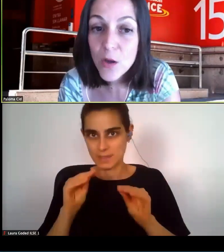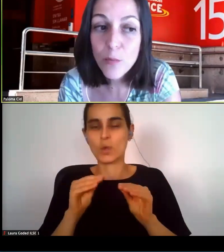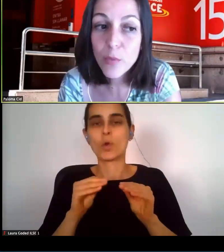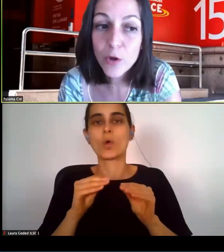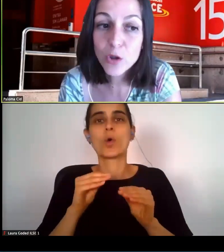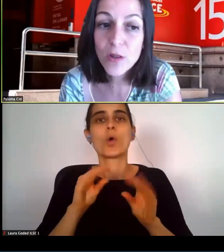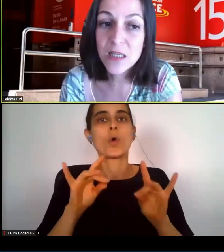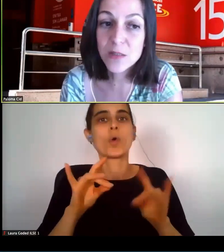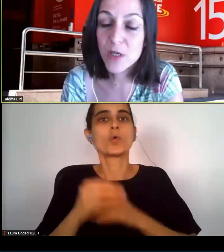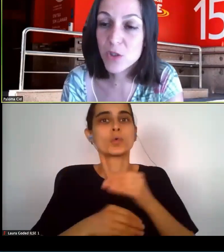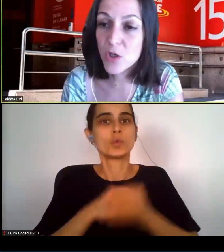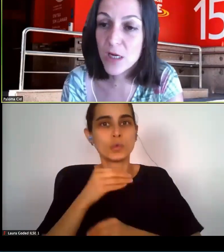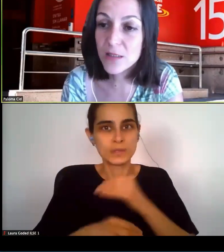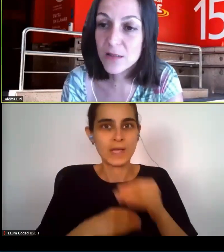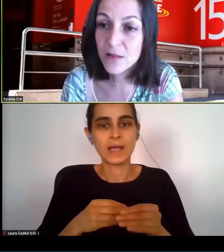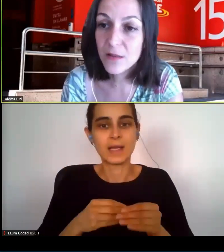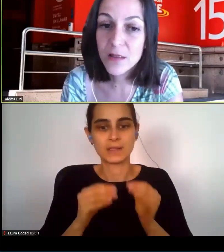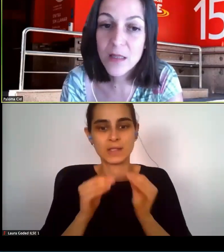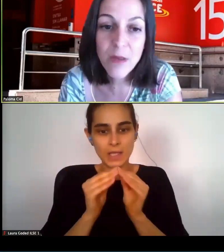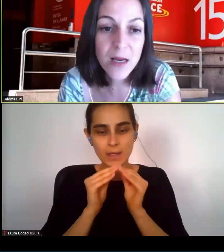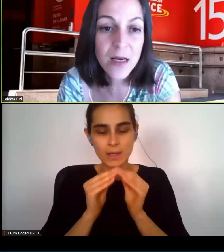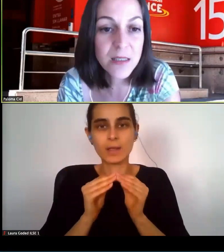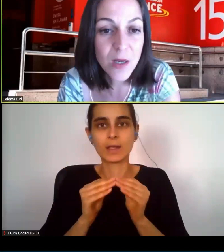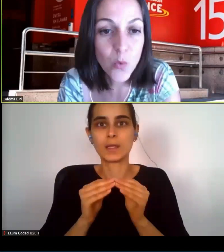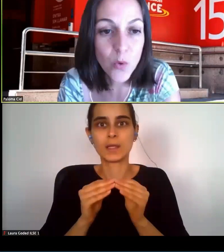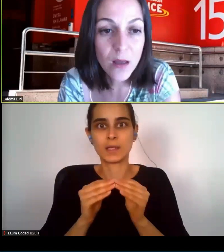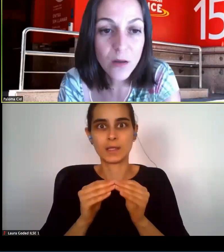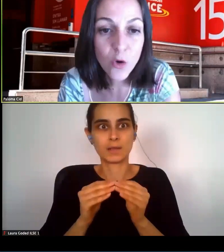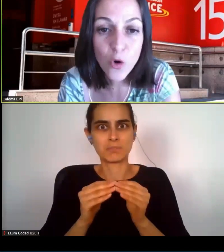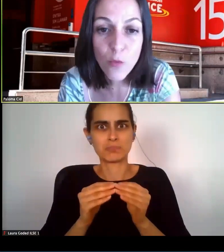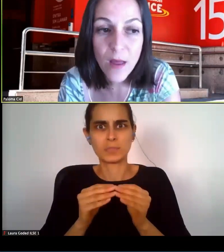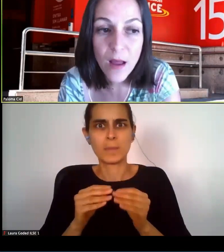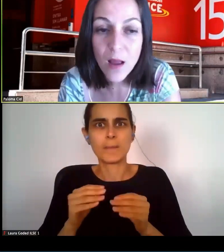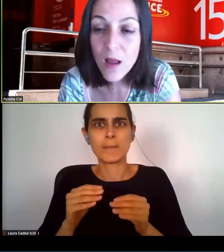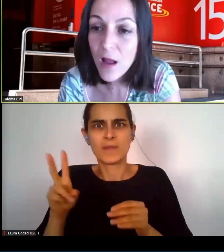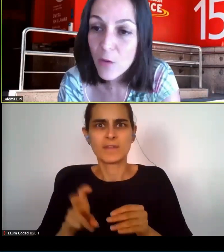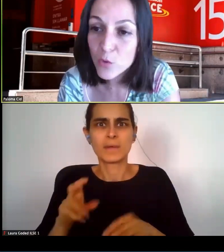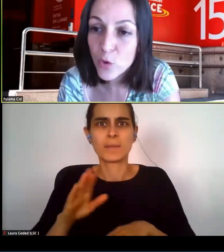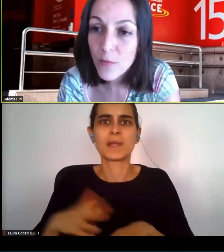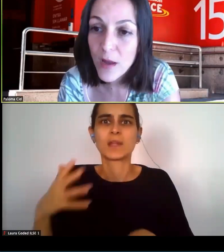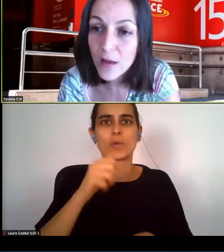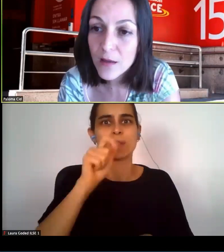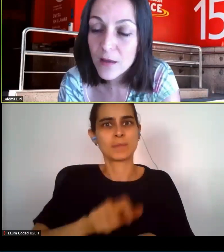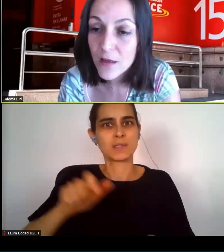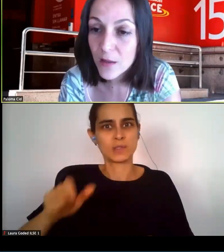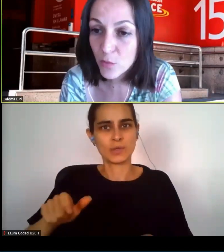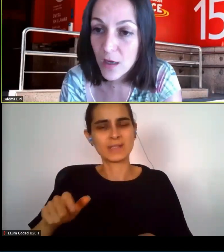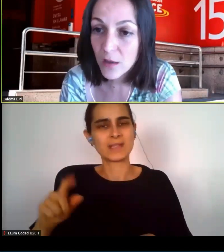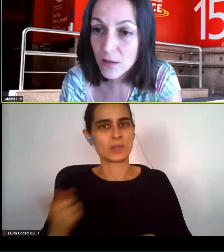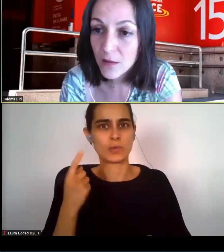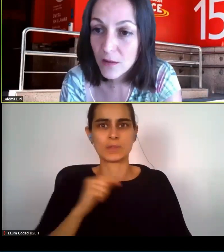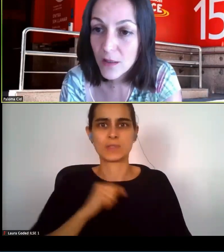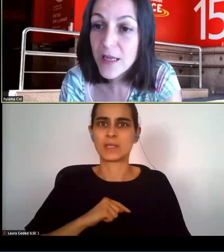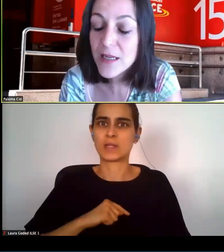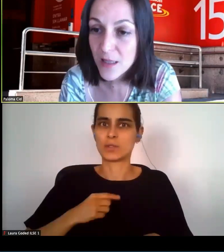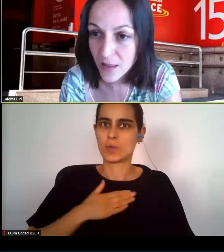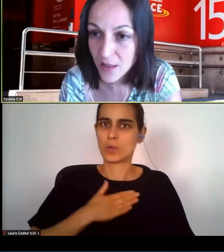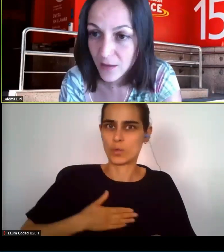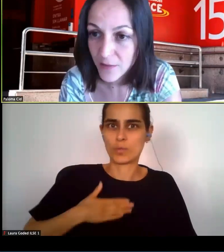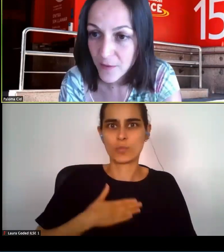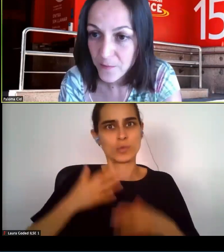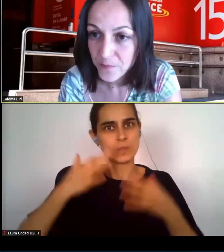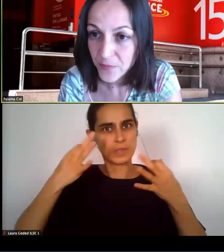practicables por todas las personas, de manera segura, cómoda, autónoma y natural. Es